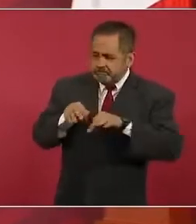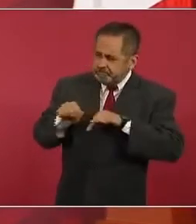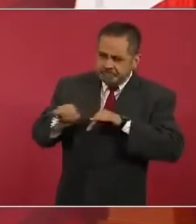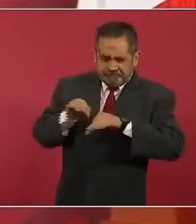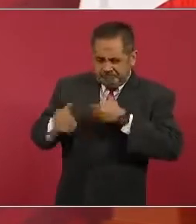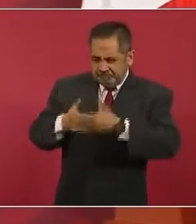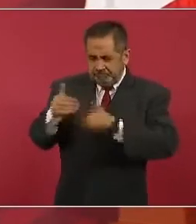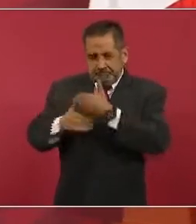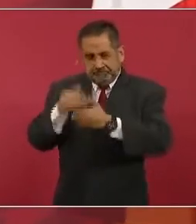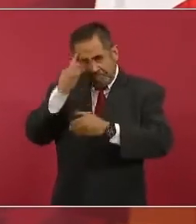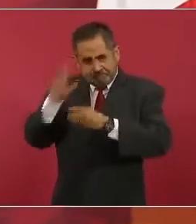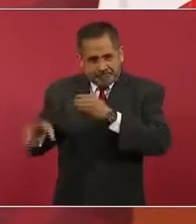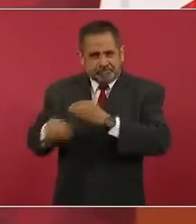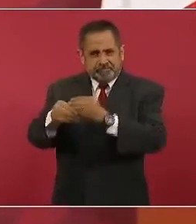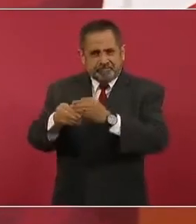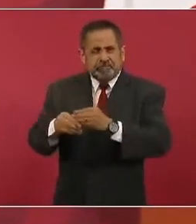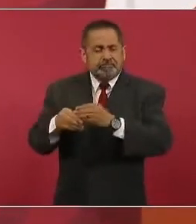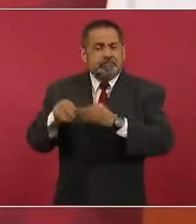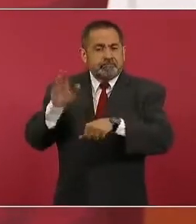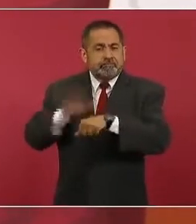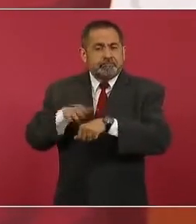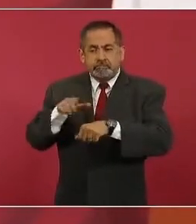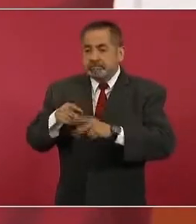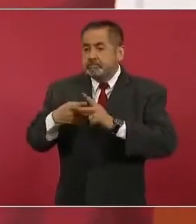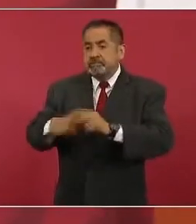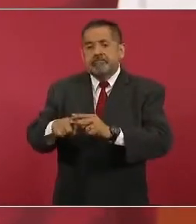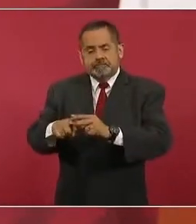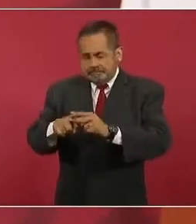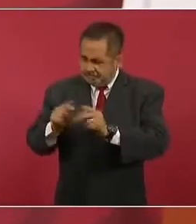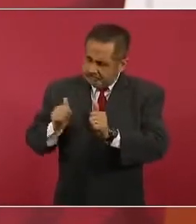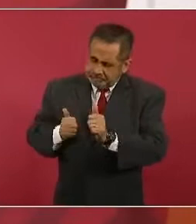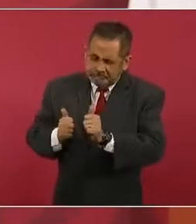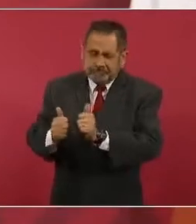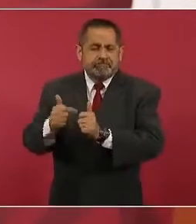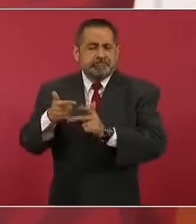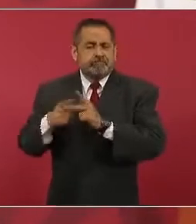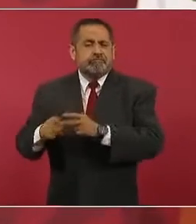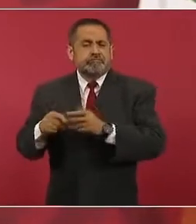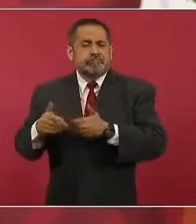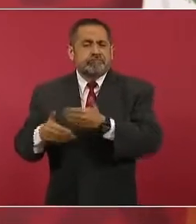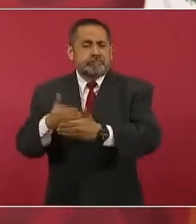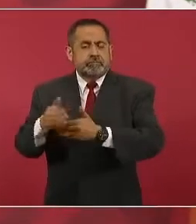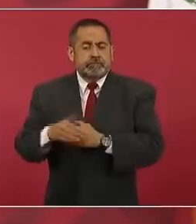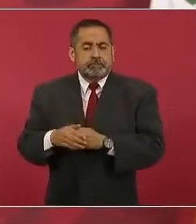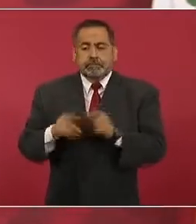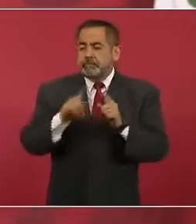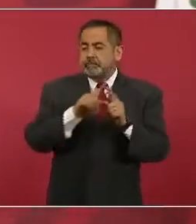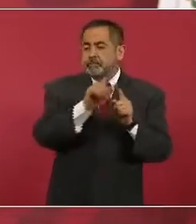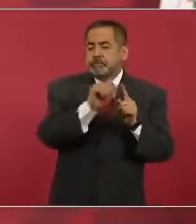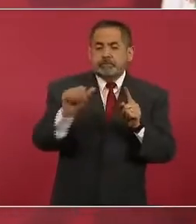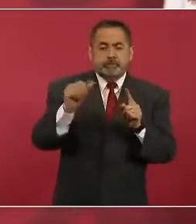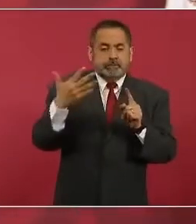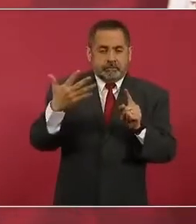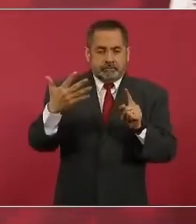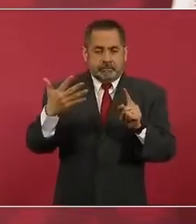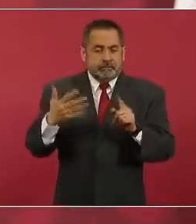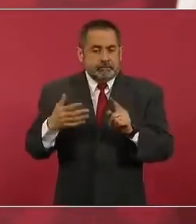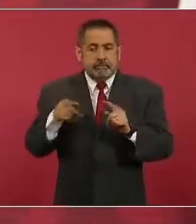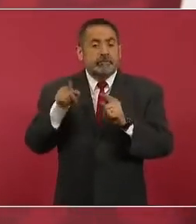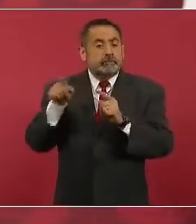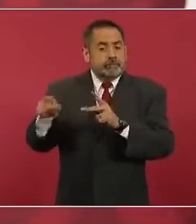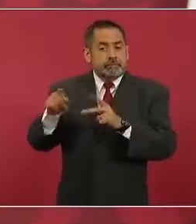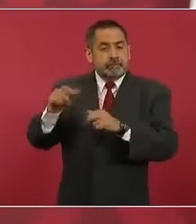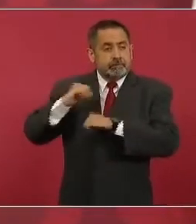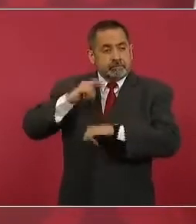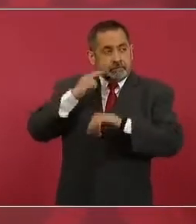a los que ya empezaron del 1 al 5 y a ellos les